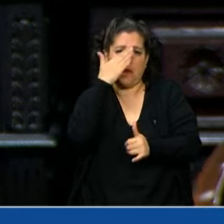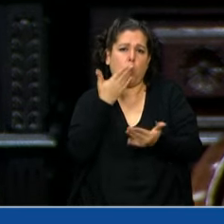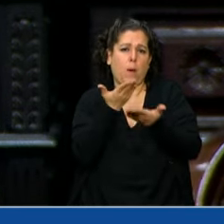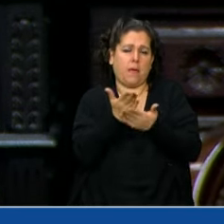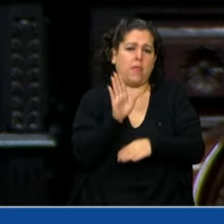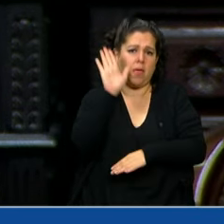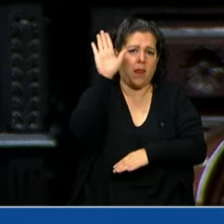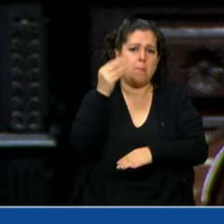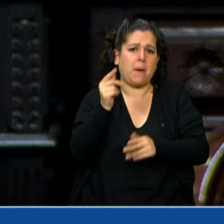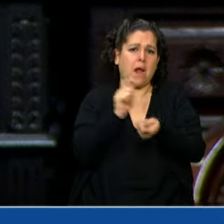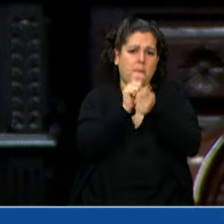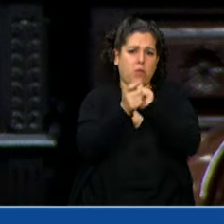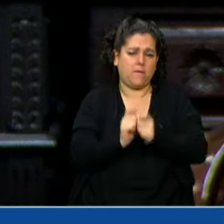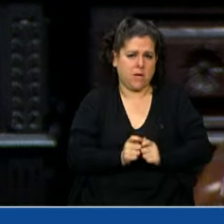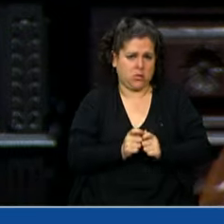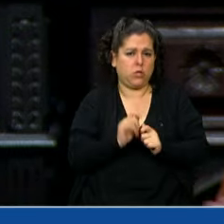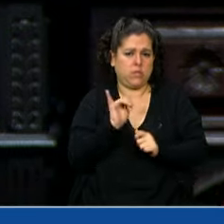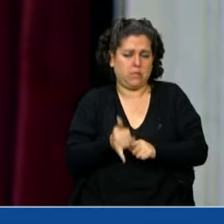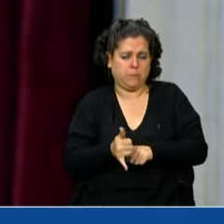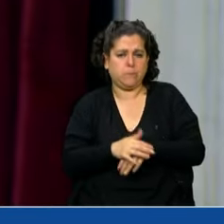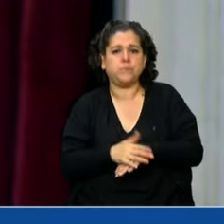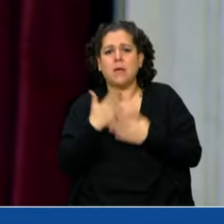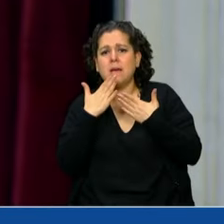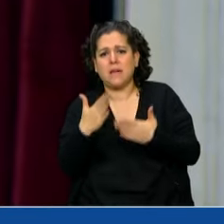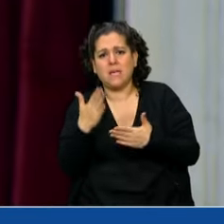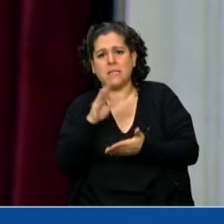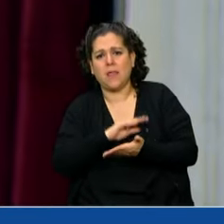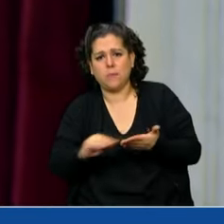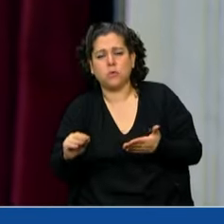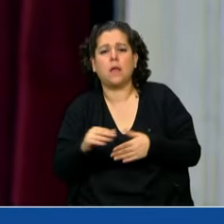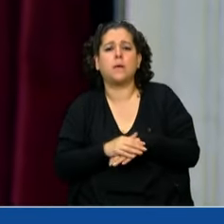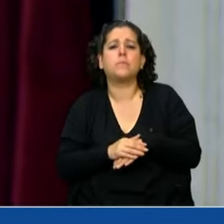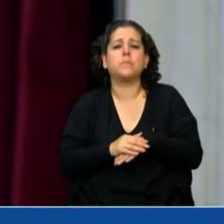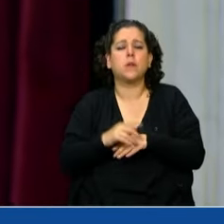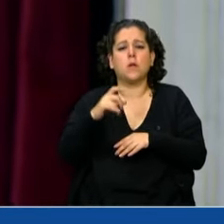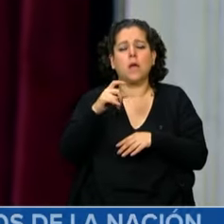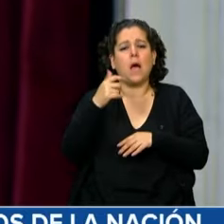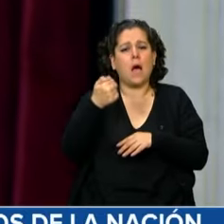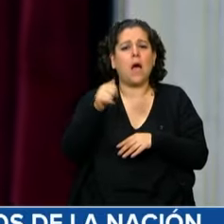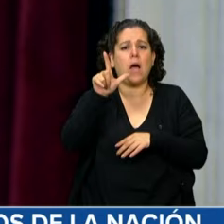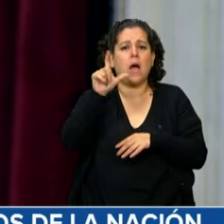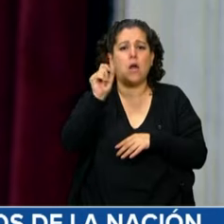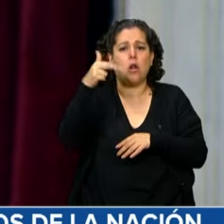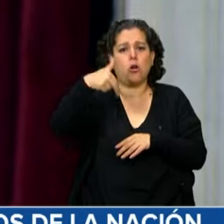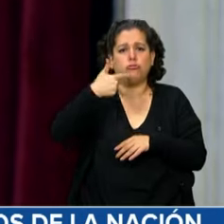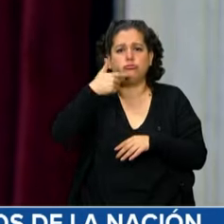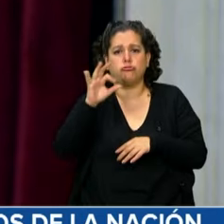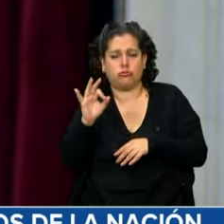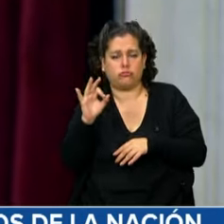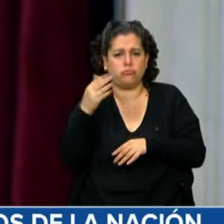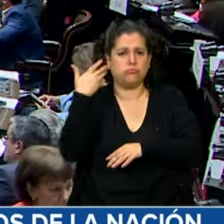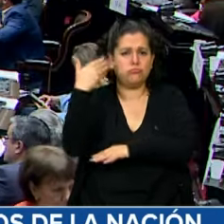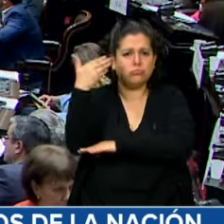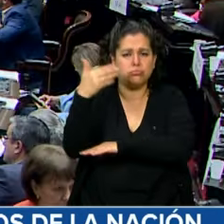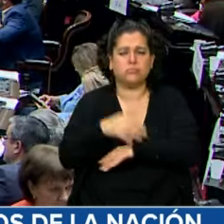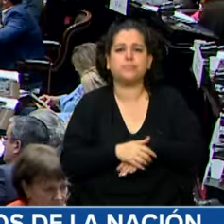palabra para hacer algunas modificaciones gracias gracias diputada la diputada María constanza Alonso en uso de la